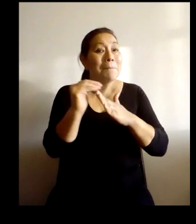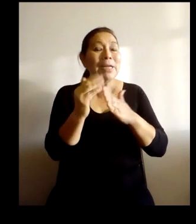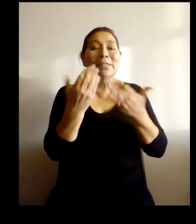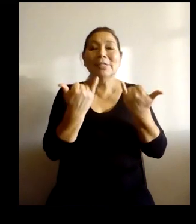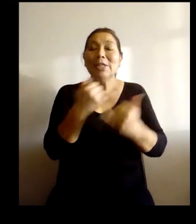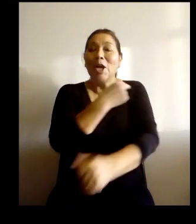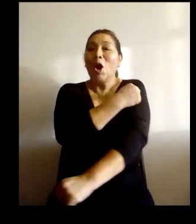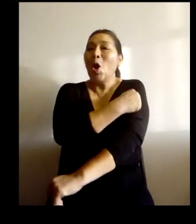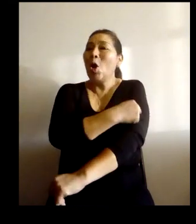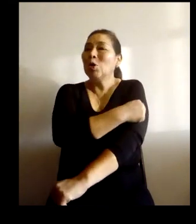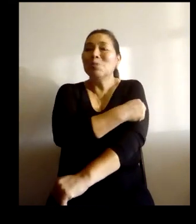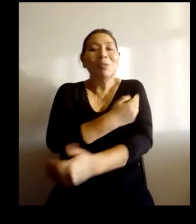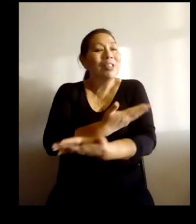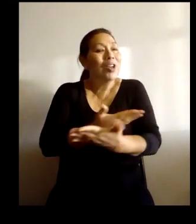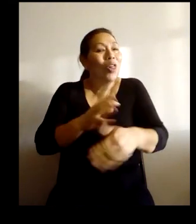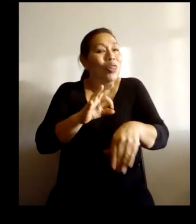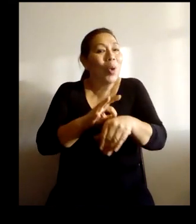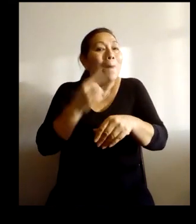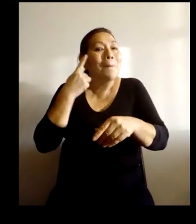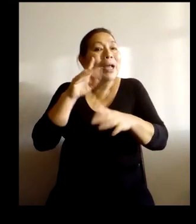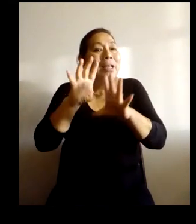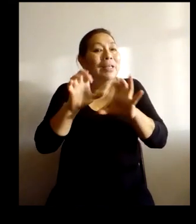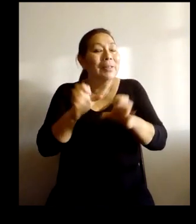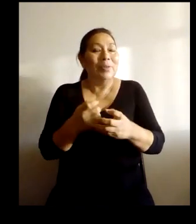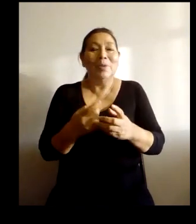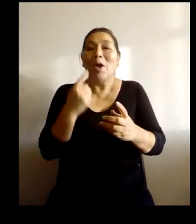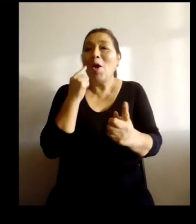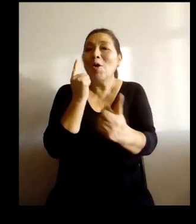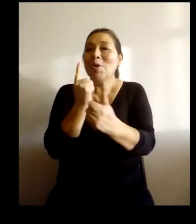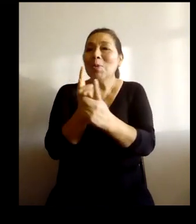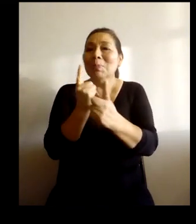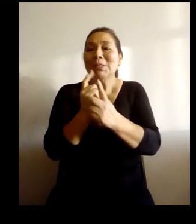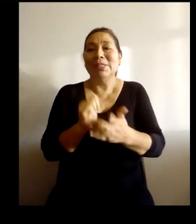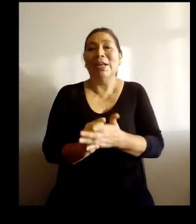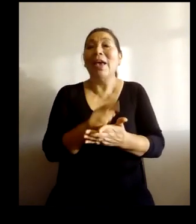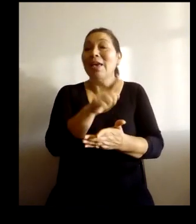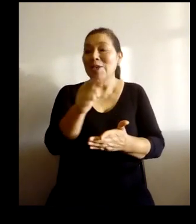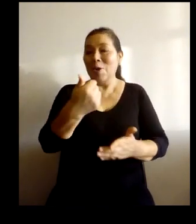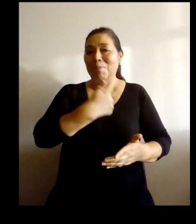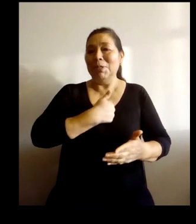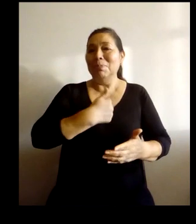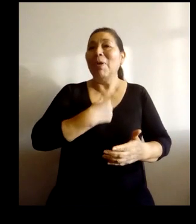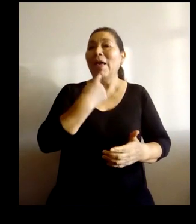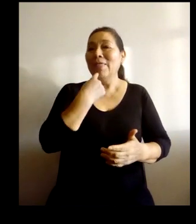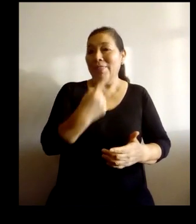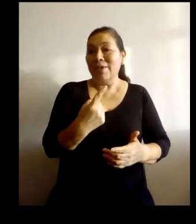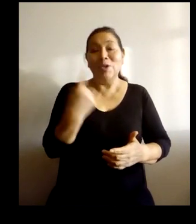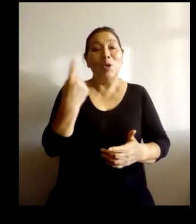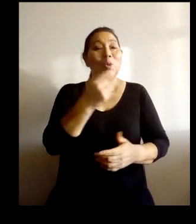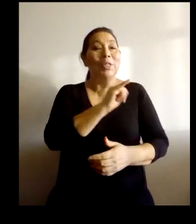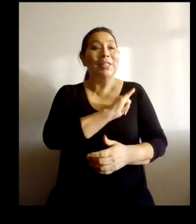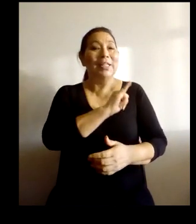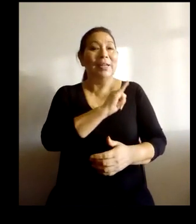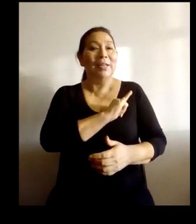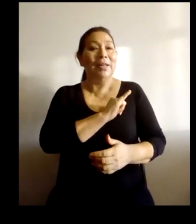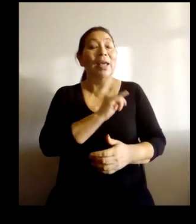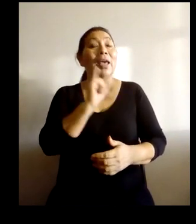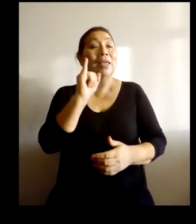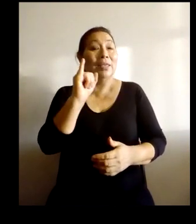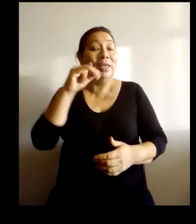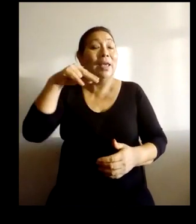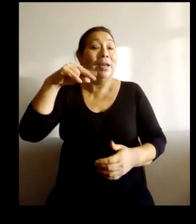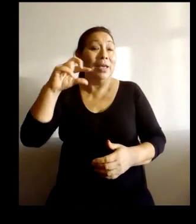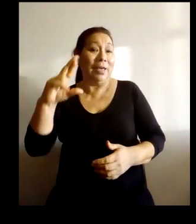resaltar efectivamente que este hospital no hay comisión médica para diagnóstico de enfermedad ocupacional. Y ellos mismos dicen, la única institución es